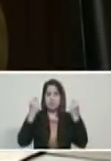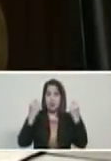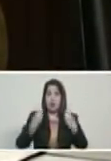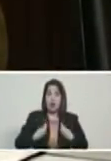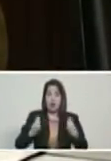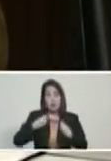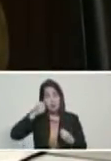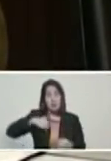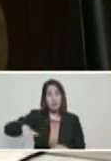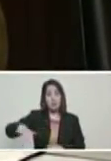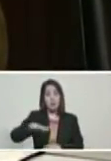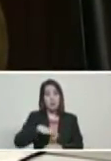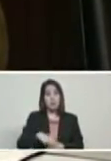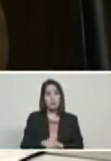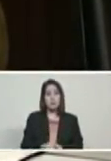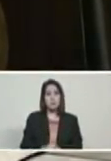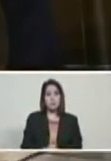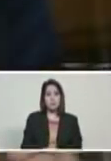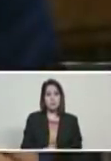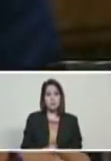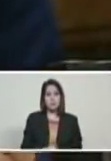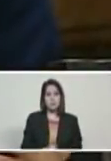nuestro pueblo.